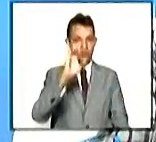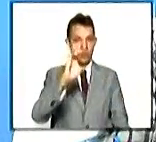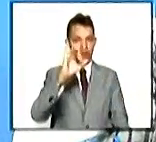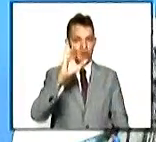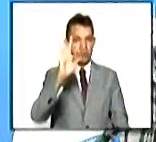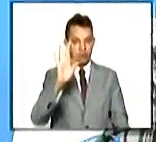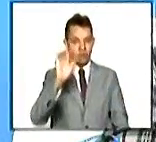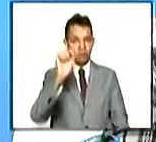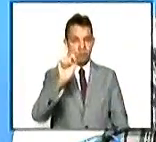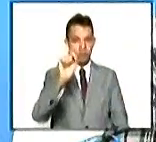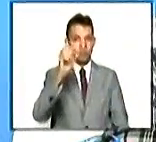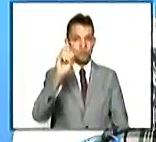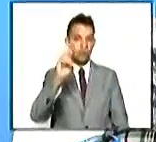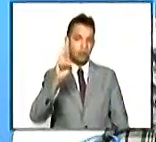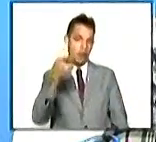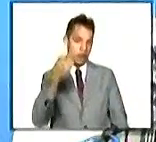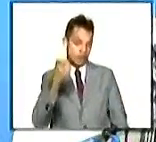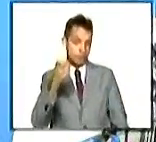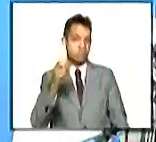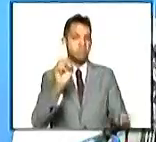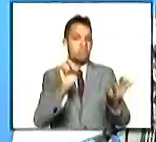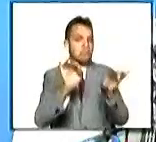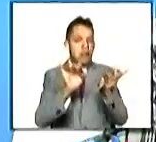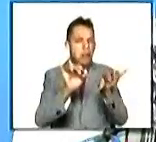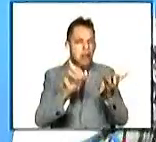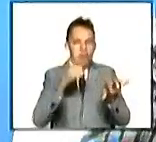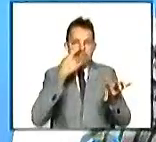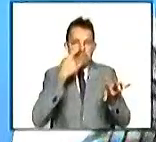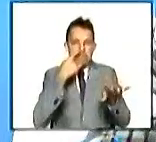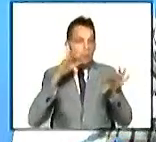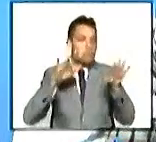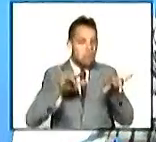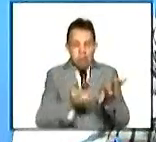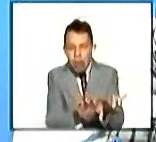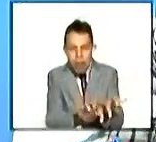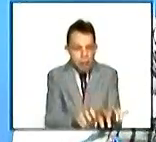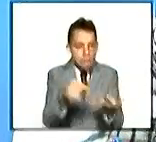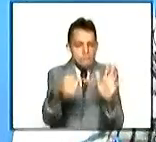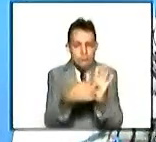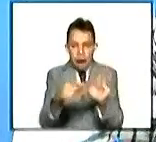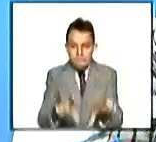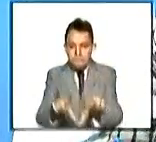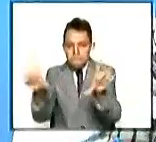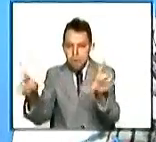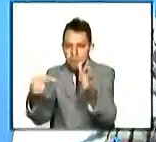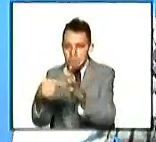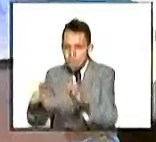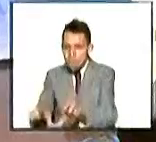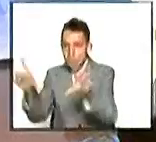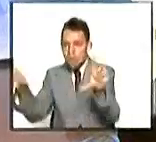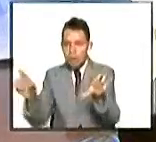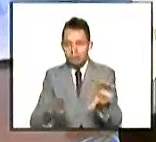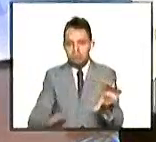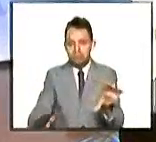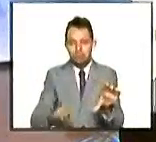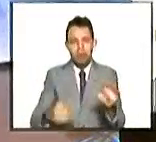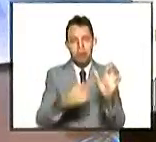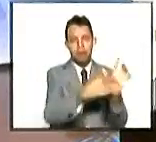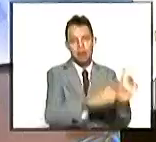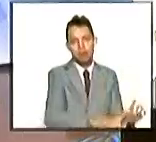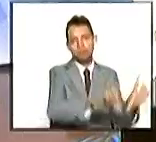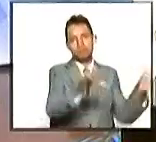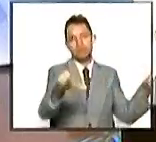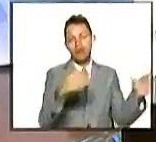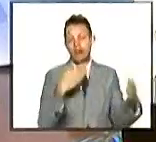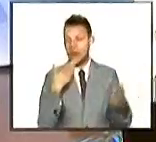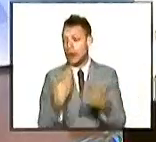www.fundacionceite.org para que busquen más información. Esta es la Fundación Centro Integral de Terapias. Sandra Marcela Sarria, directora,